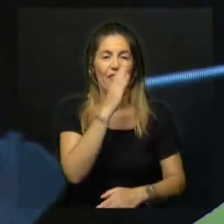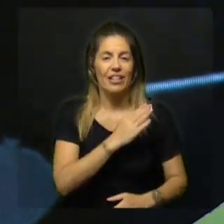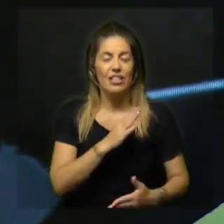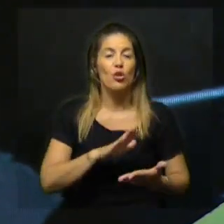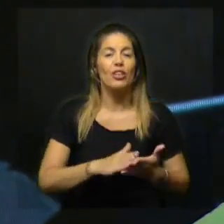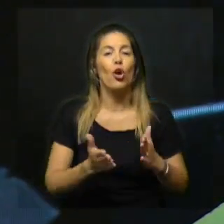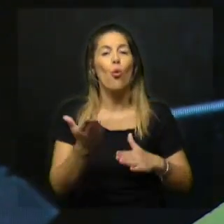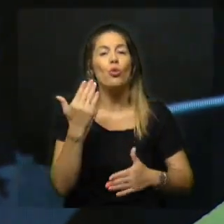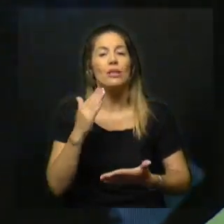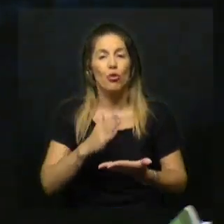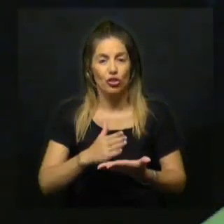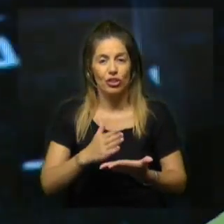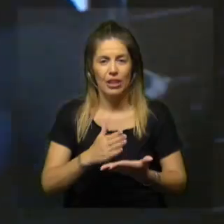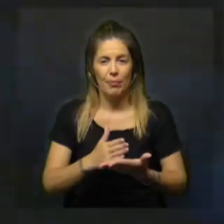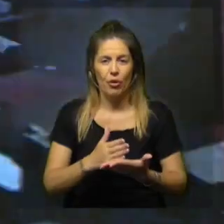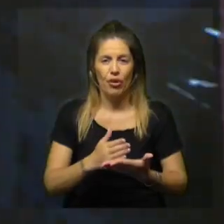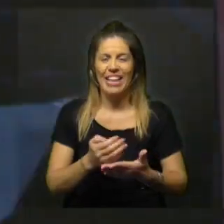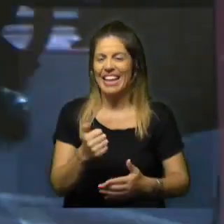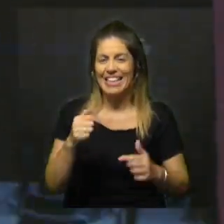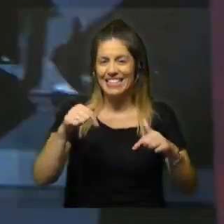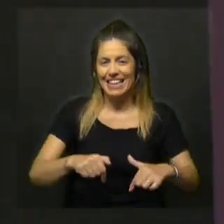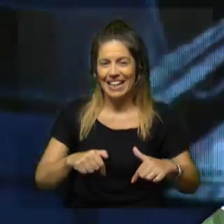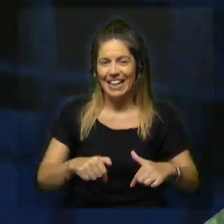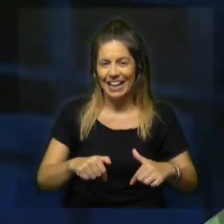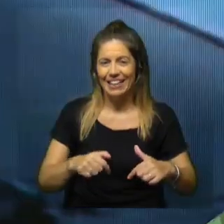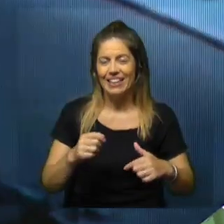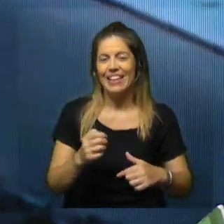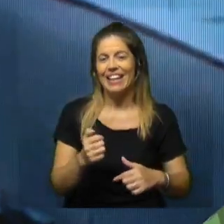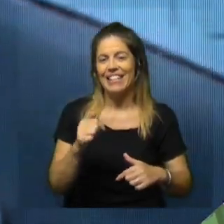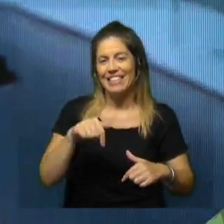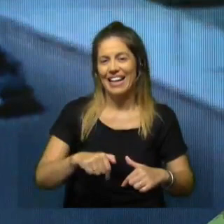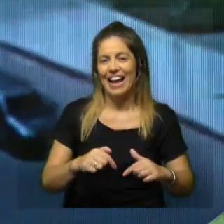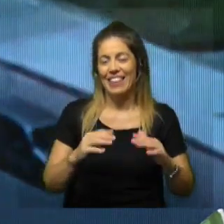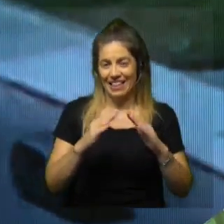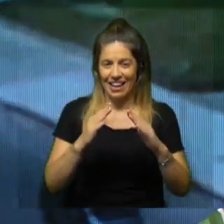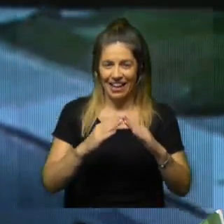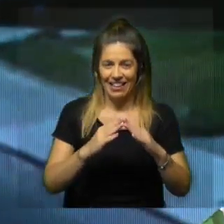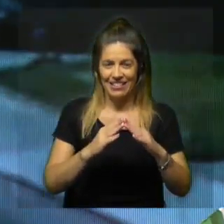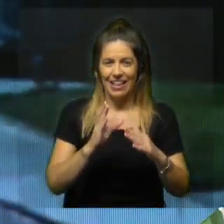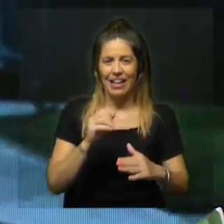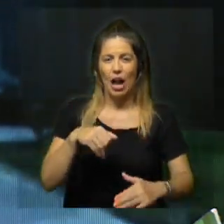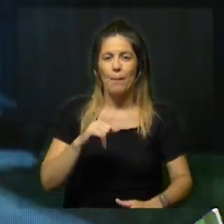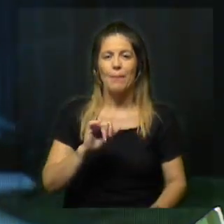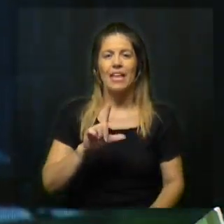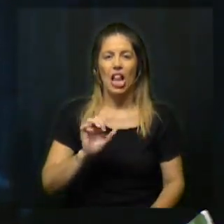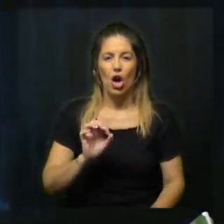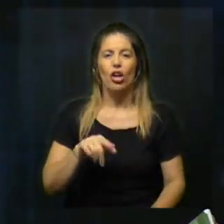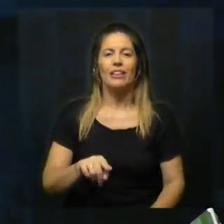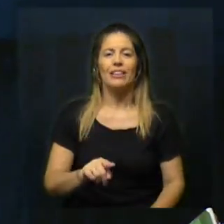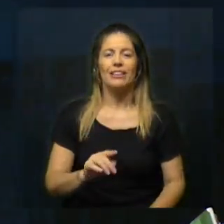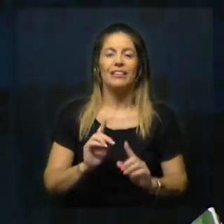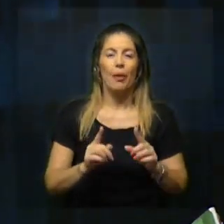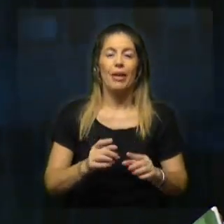tiempo. Y bueno, casi de la casa, Camilo. Casi de la casa, Camilo, es verdad. Y bueno, y después